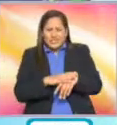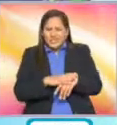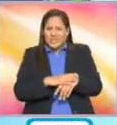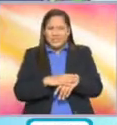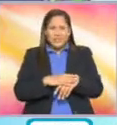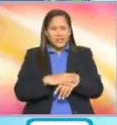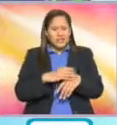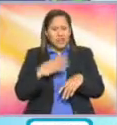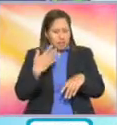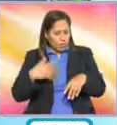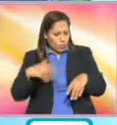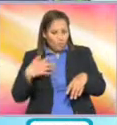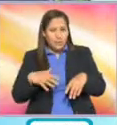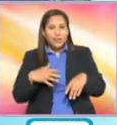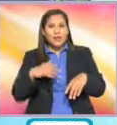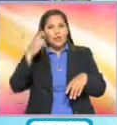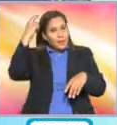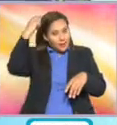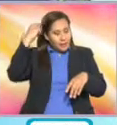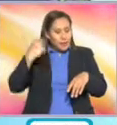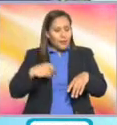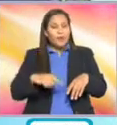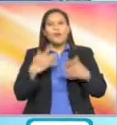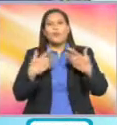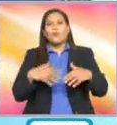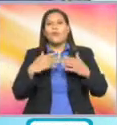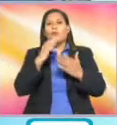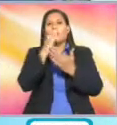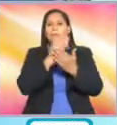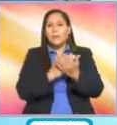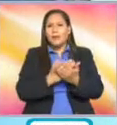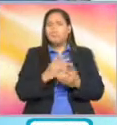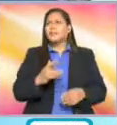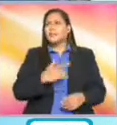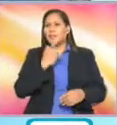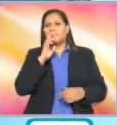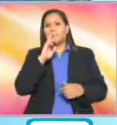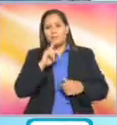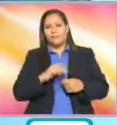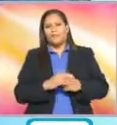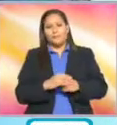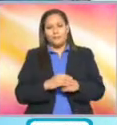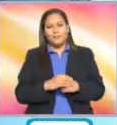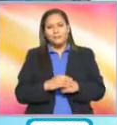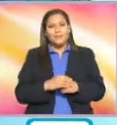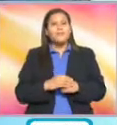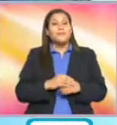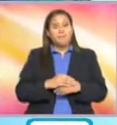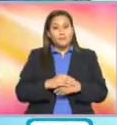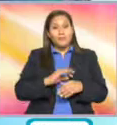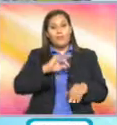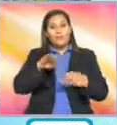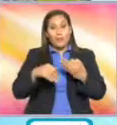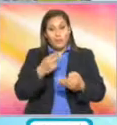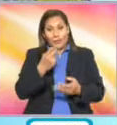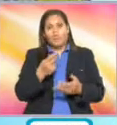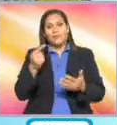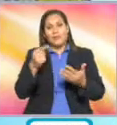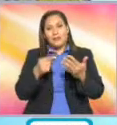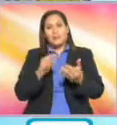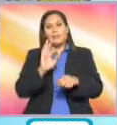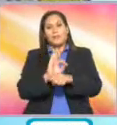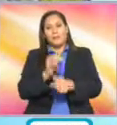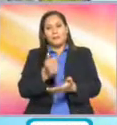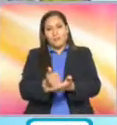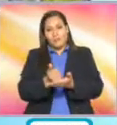esas endorfinas que disminuye el dolor y a su vez te hace sentir mejor, ¿no? Entonces, todos esos son beneficios, o sea,